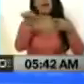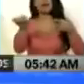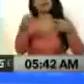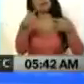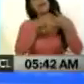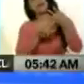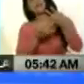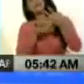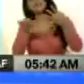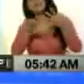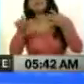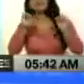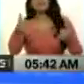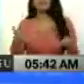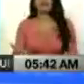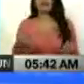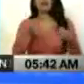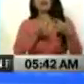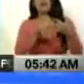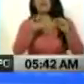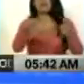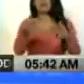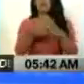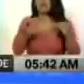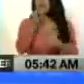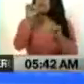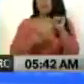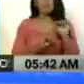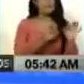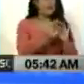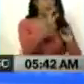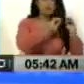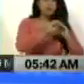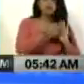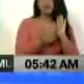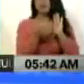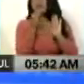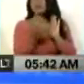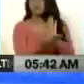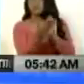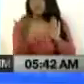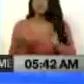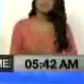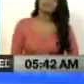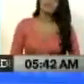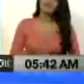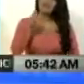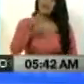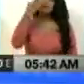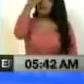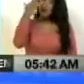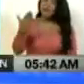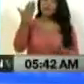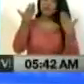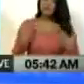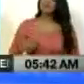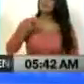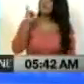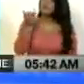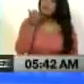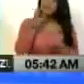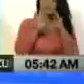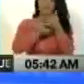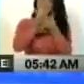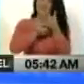preparados para acompañarles con las informaciones más destacadas hasta el momento. También les saludamos en nombre de Joana Mora, nuestra intérprete